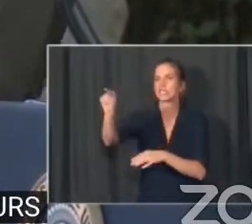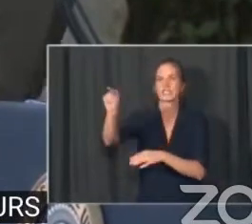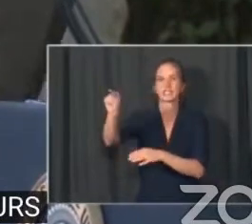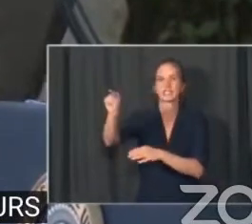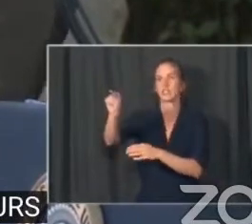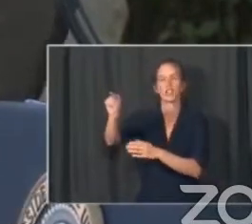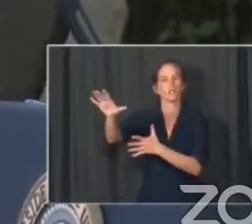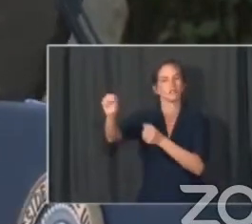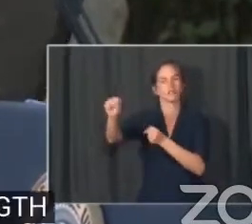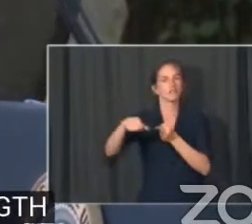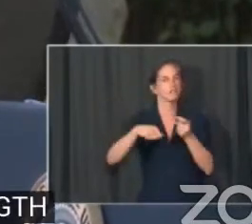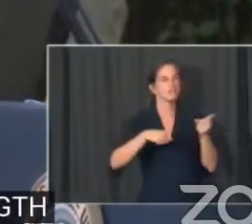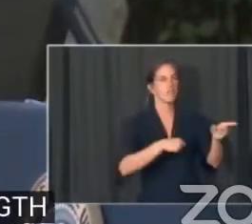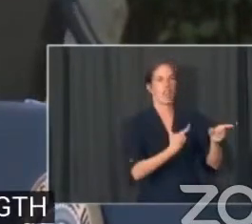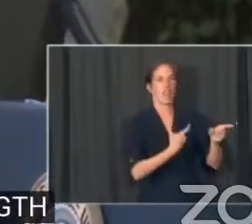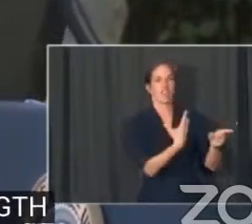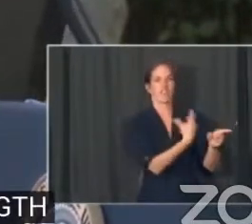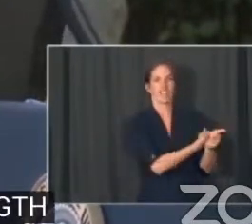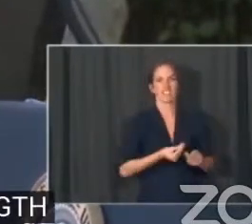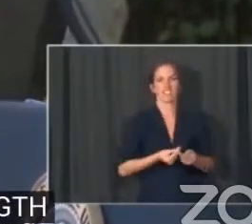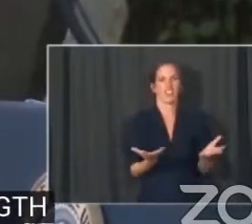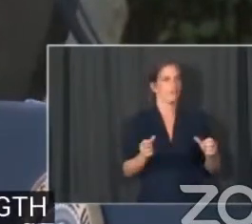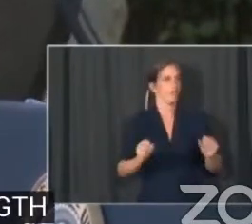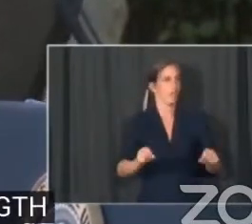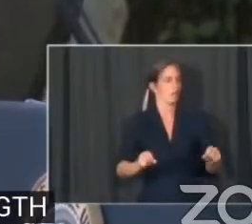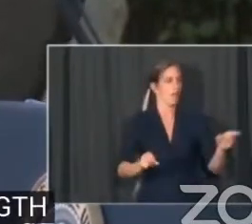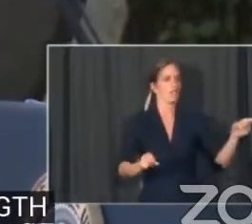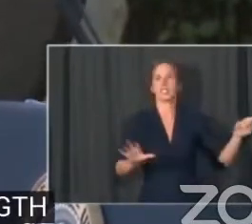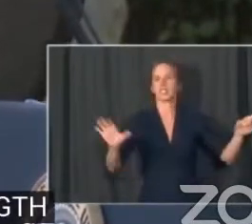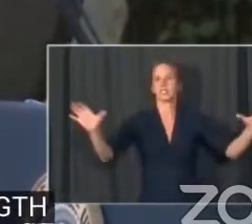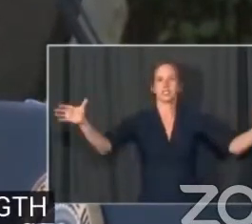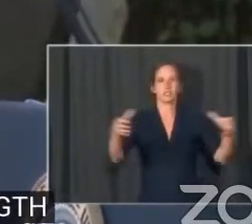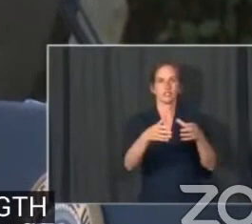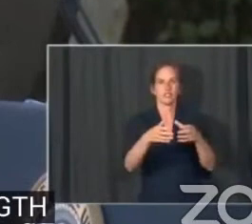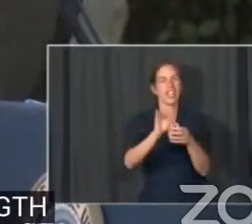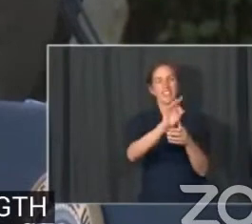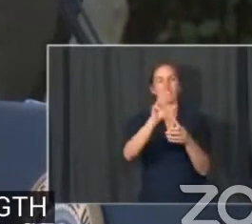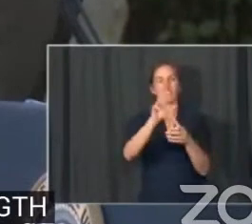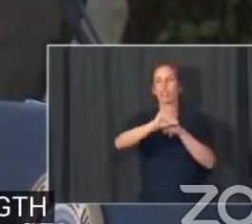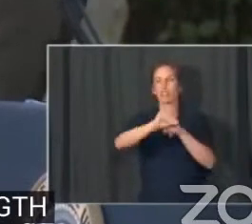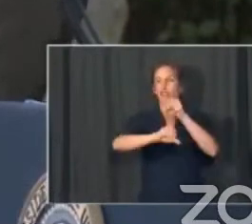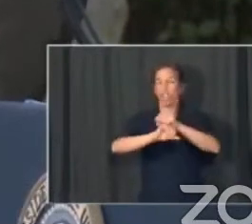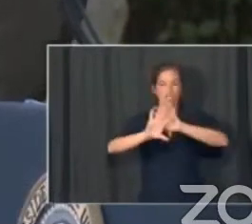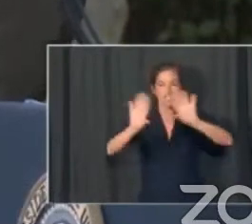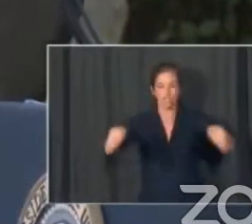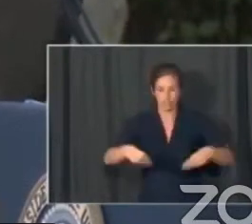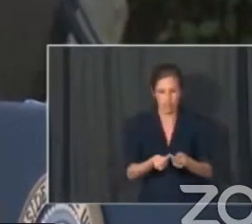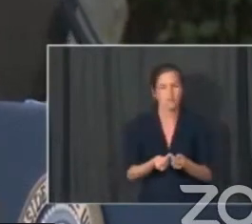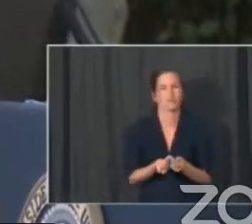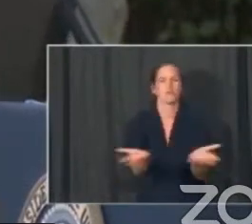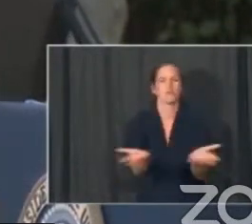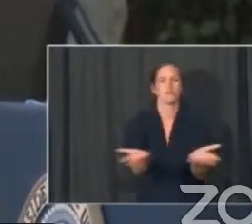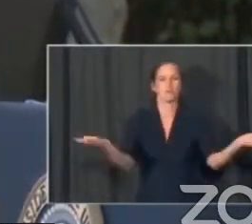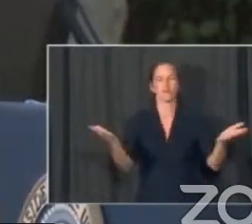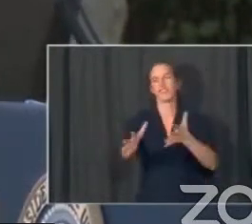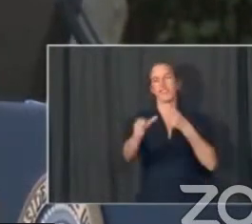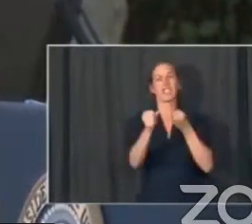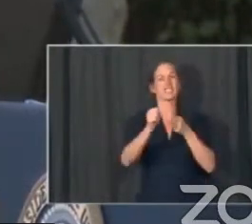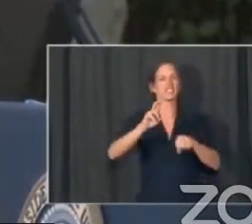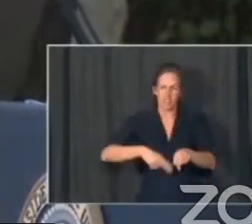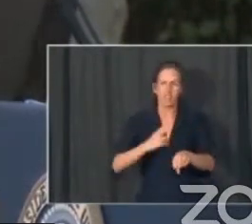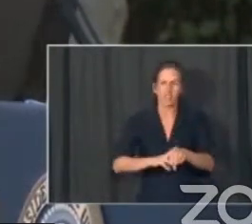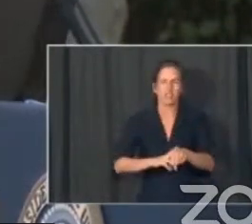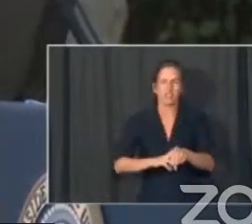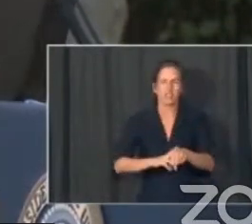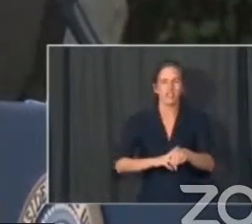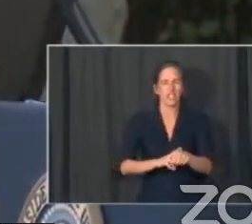existing tiempo de vaccine 24 delivery horas. capabilities and infrastructure. Tenemos la Our fuerza nation deserves comercial para this. hacerlo. Vaccines